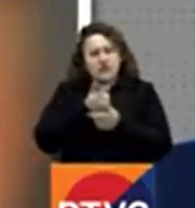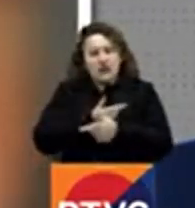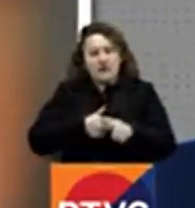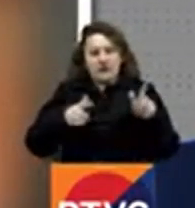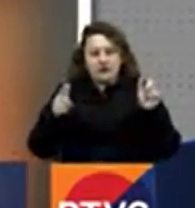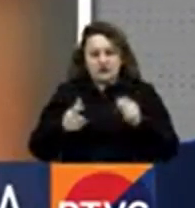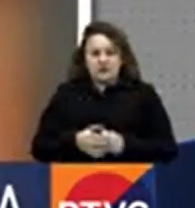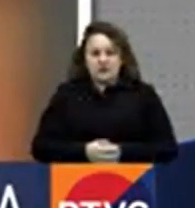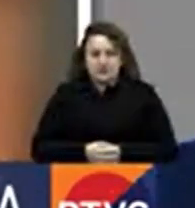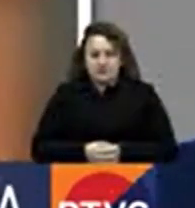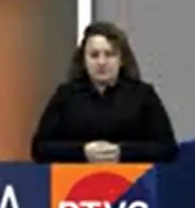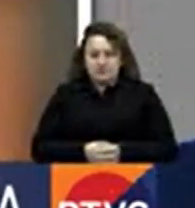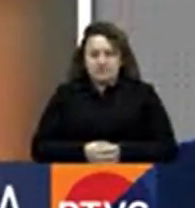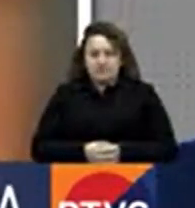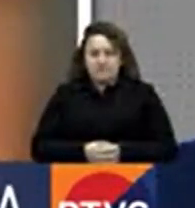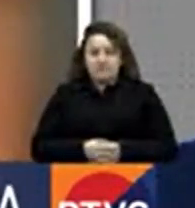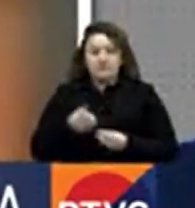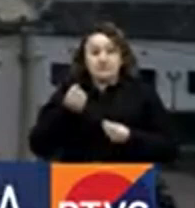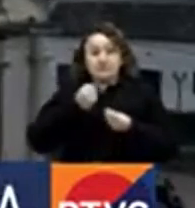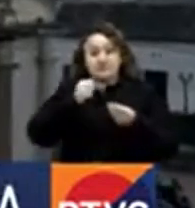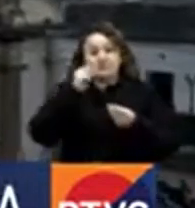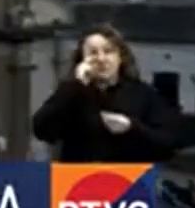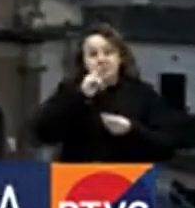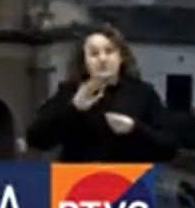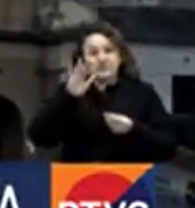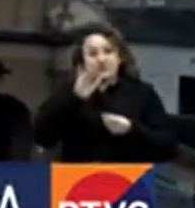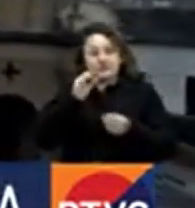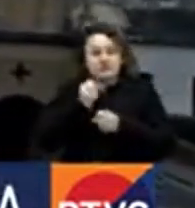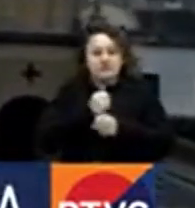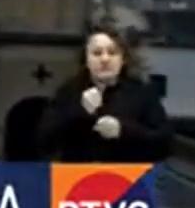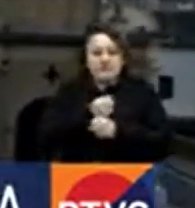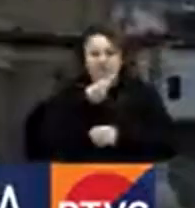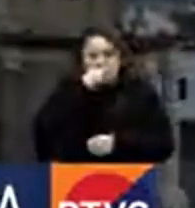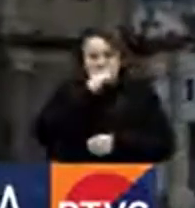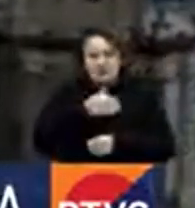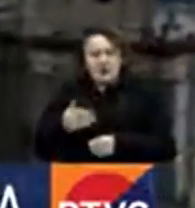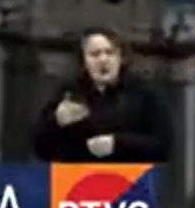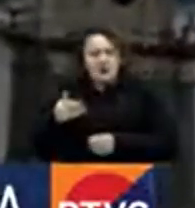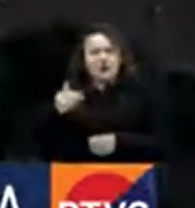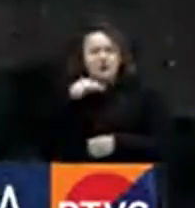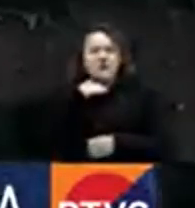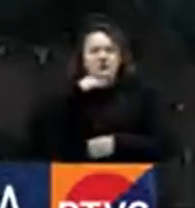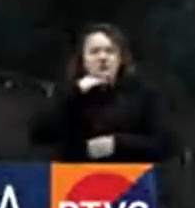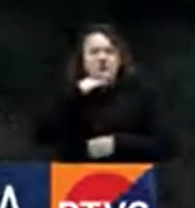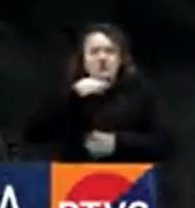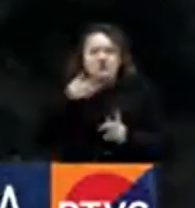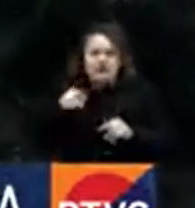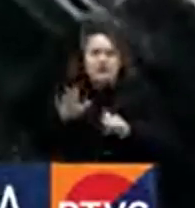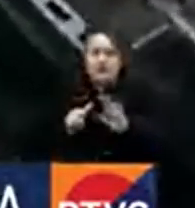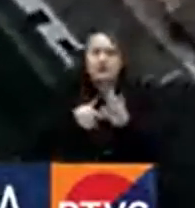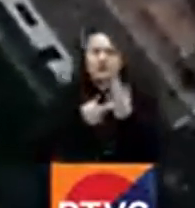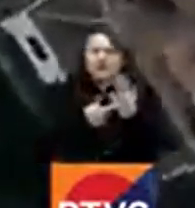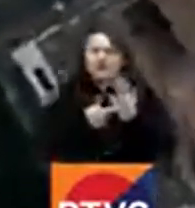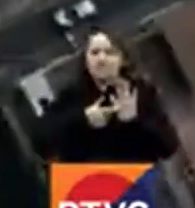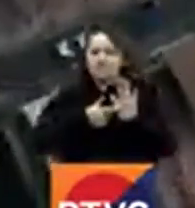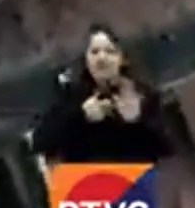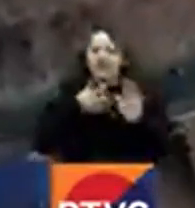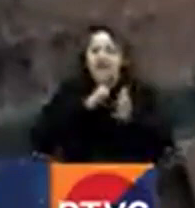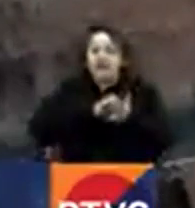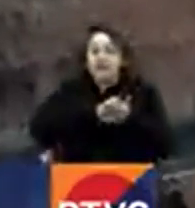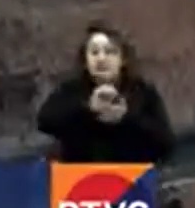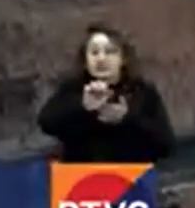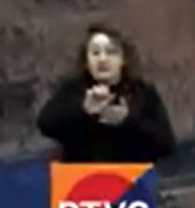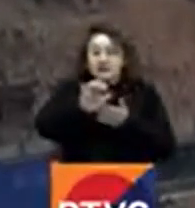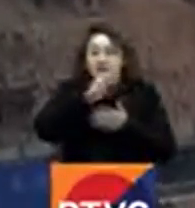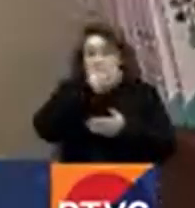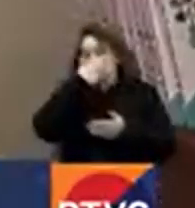El Sindicato Nacional de Trabajadores al Cuidado de Niños y Adolescentes también se pronunció rechazando el secuestro y pidiendo la liberación